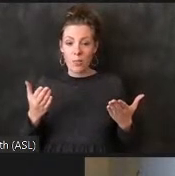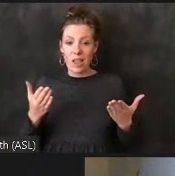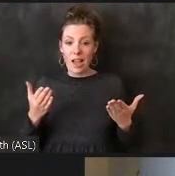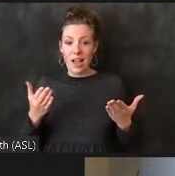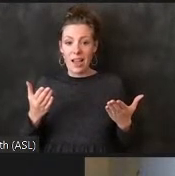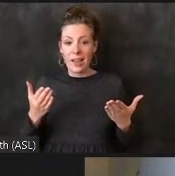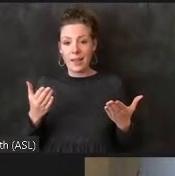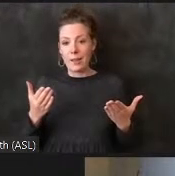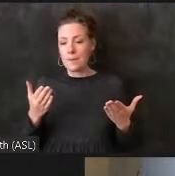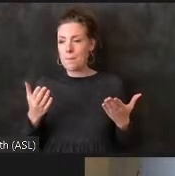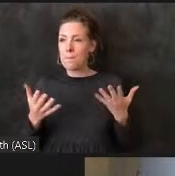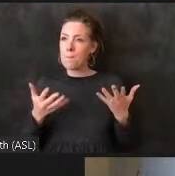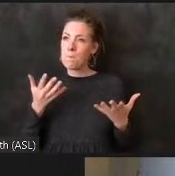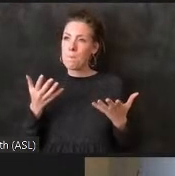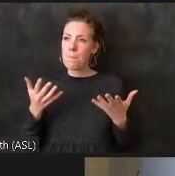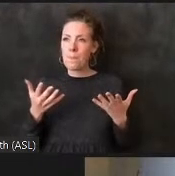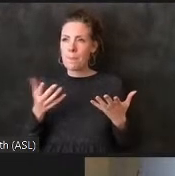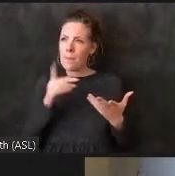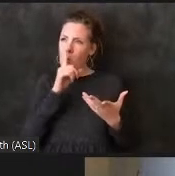suplir